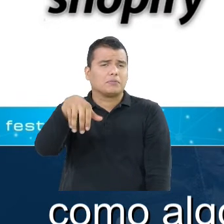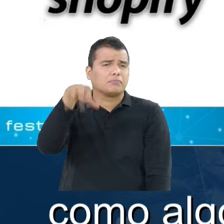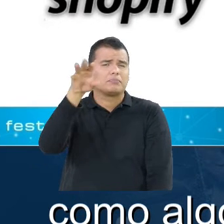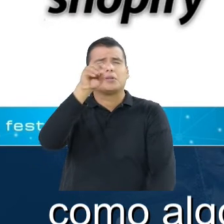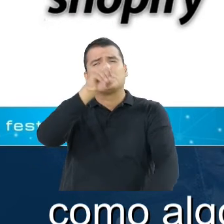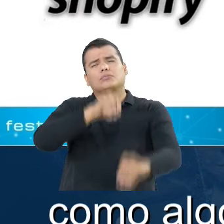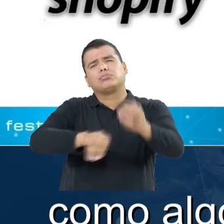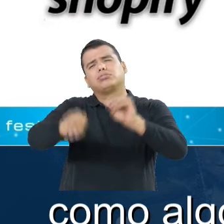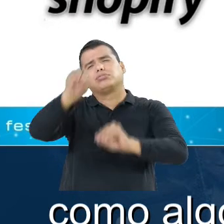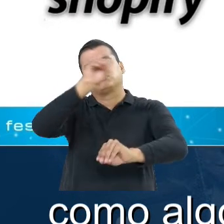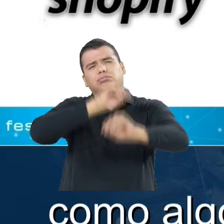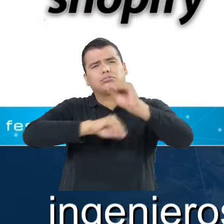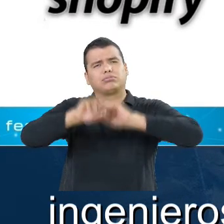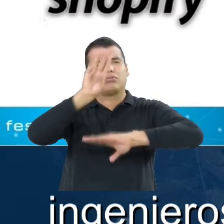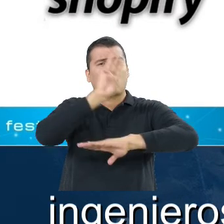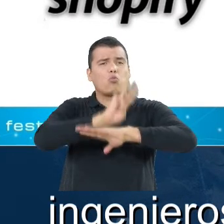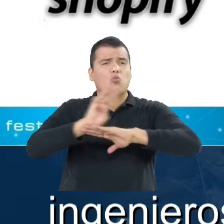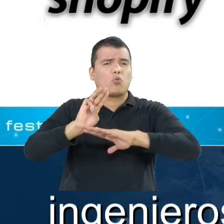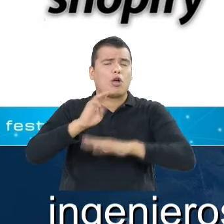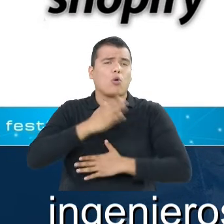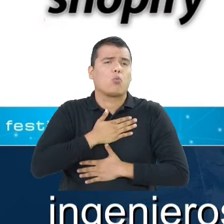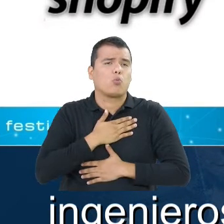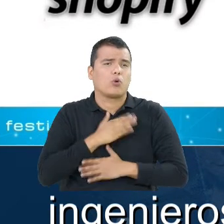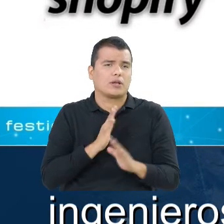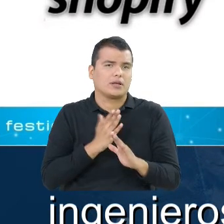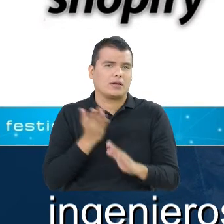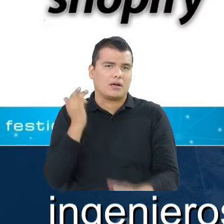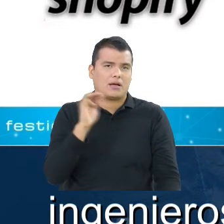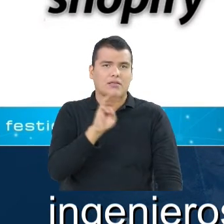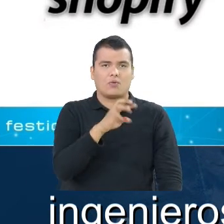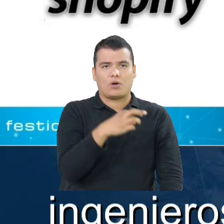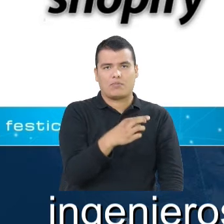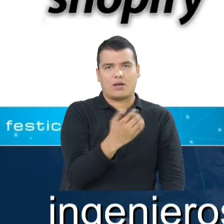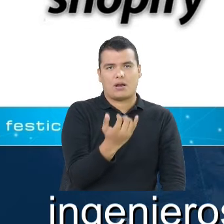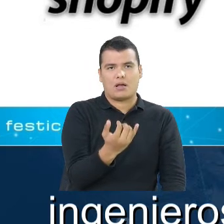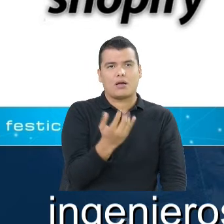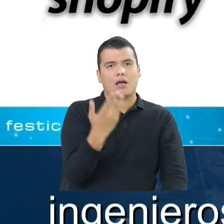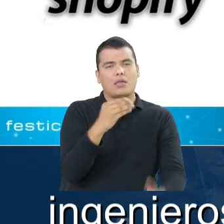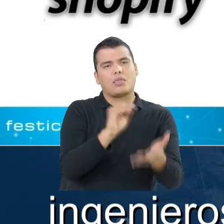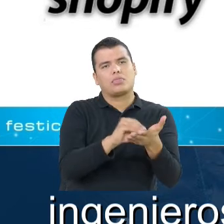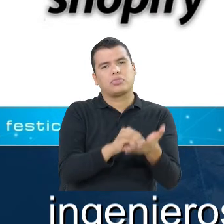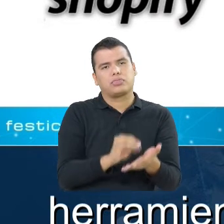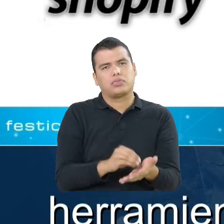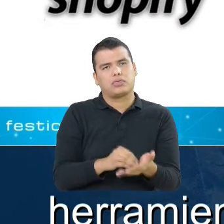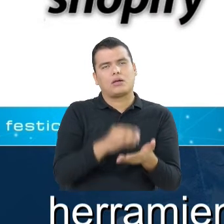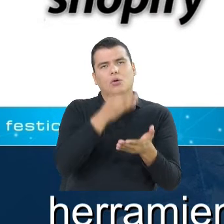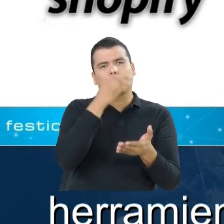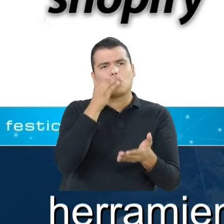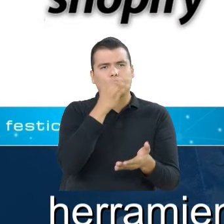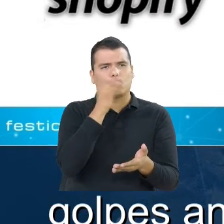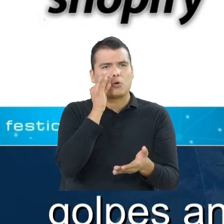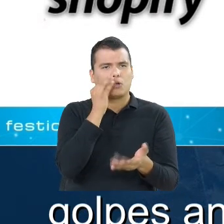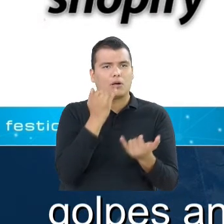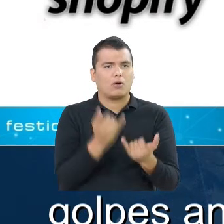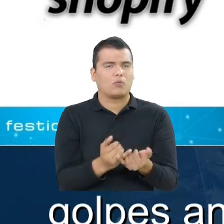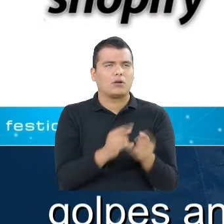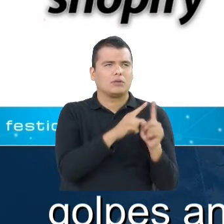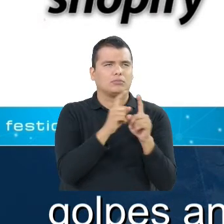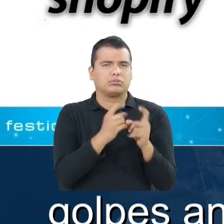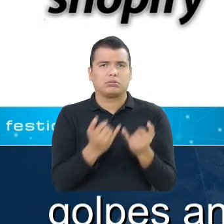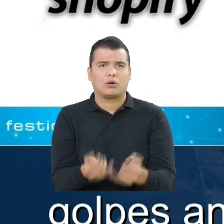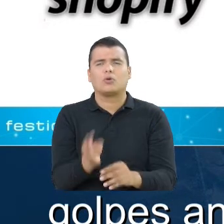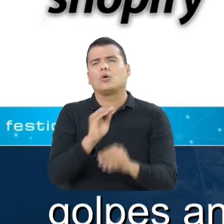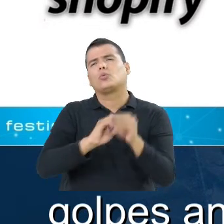Shopify, WordPress. El WordPress antes era solo código, ahora ya dentro de WordPress también hay aplicaciones que te dejan construir páginas web